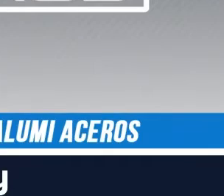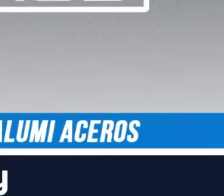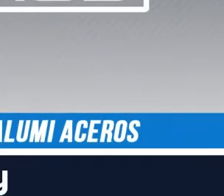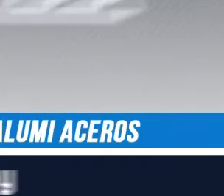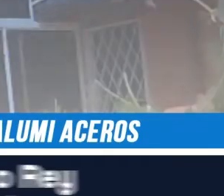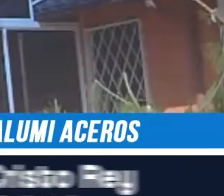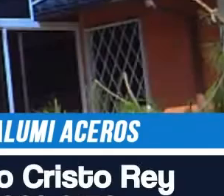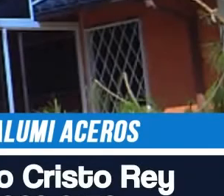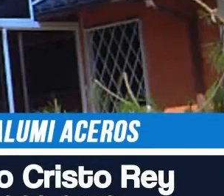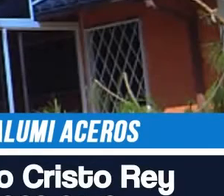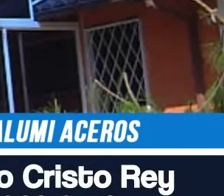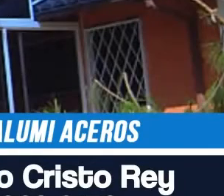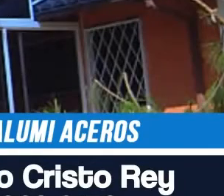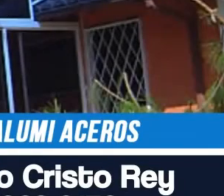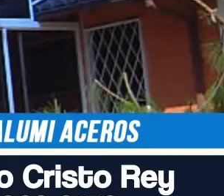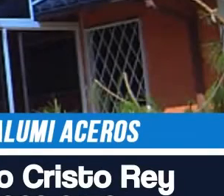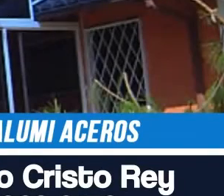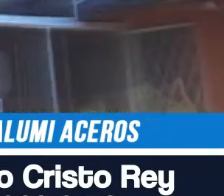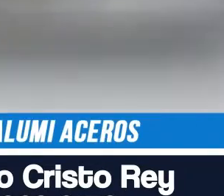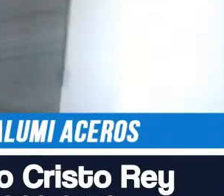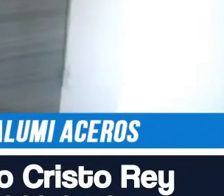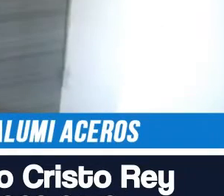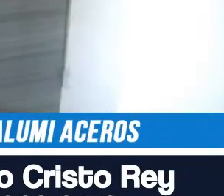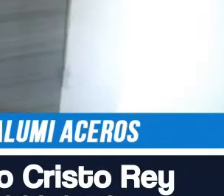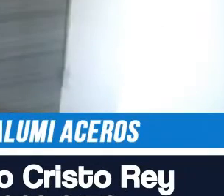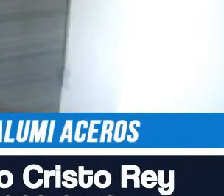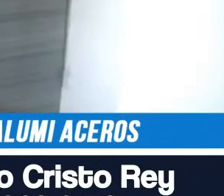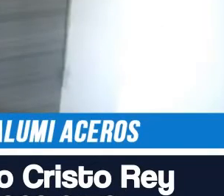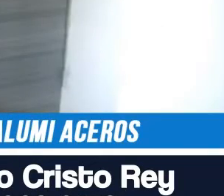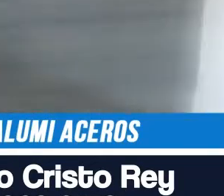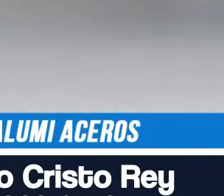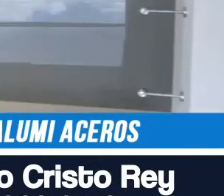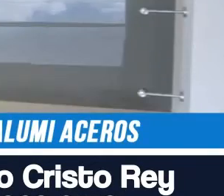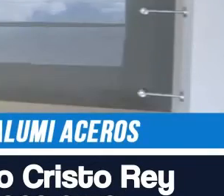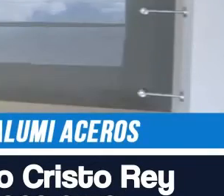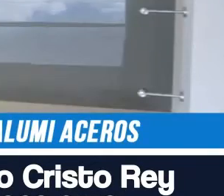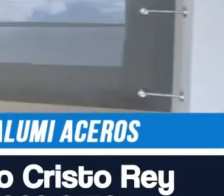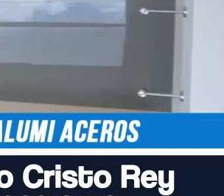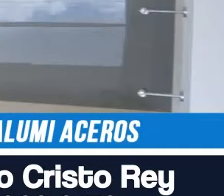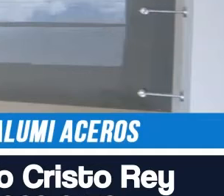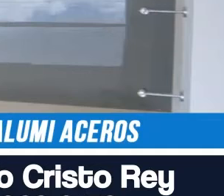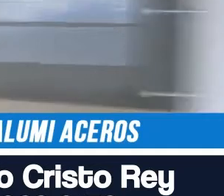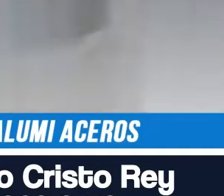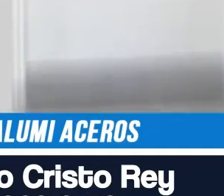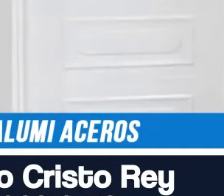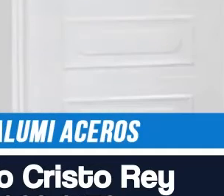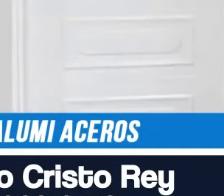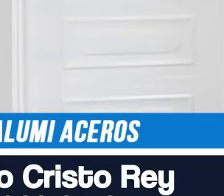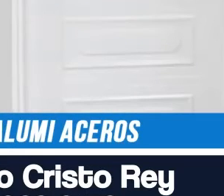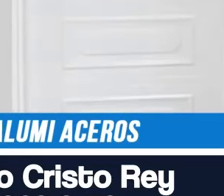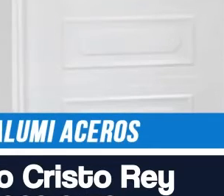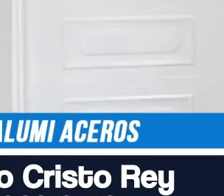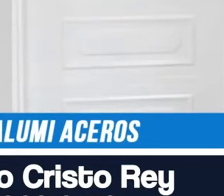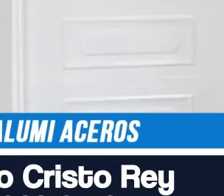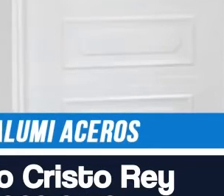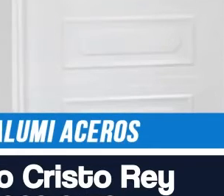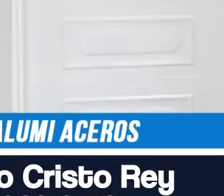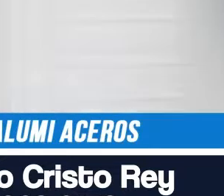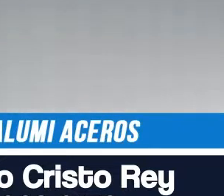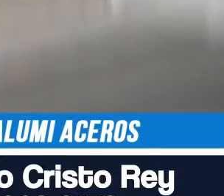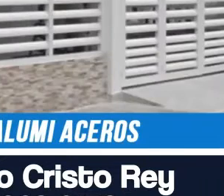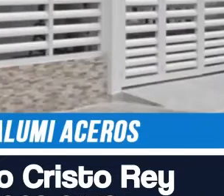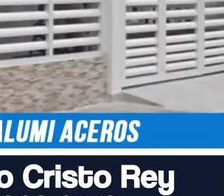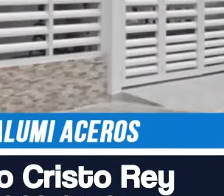Industrias Alumiaceros ofrece domos fijos y corredizos, pasamanos en acero inoxidable con vidrio de seguridad, todo tipo de puertas y ventanas en